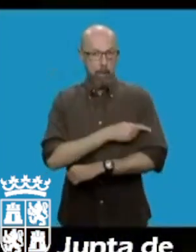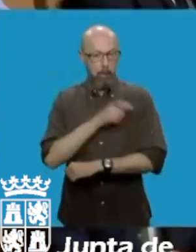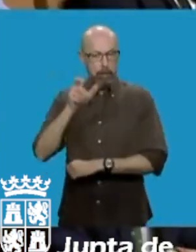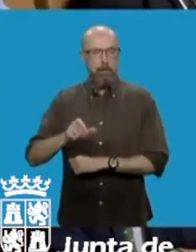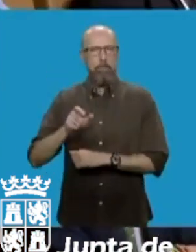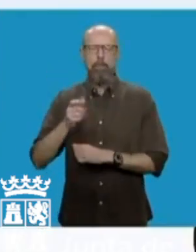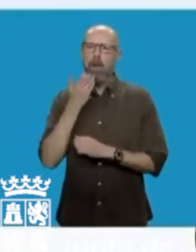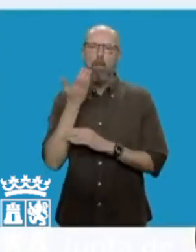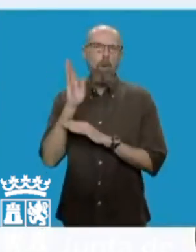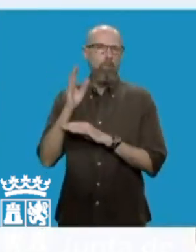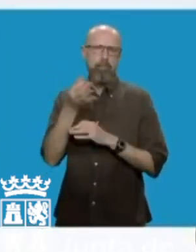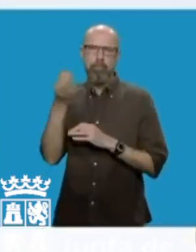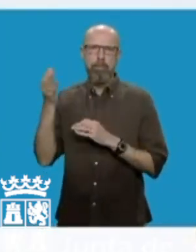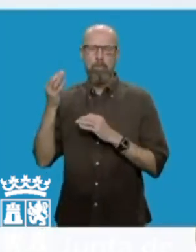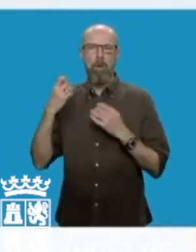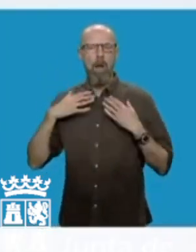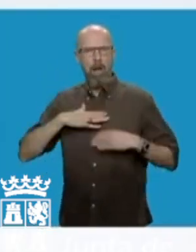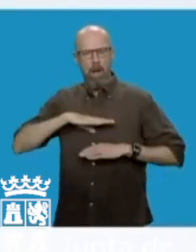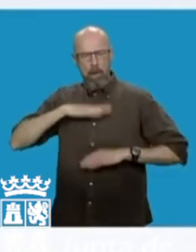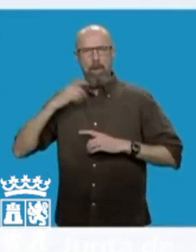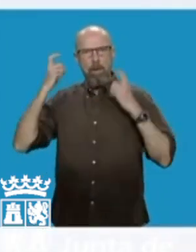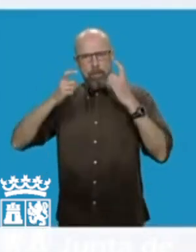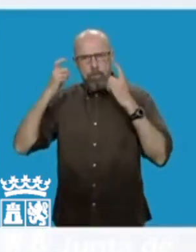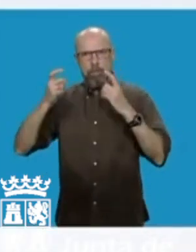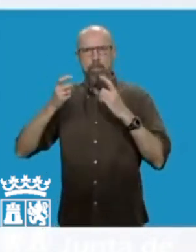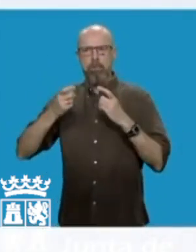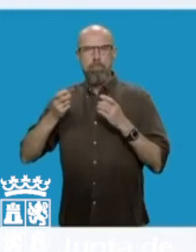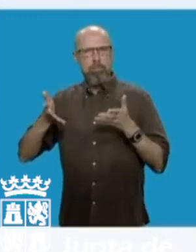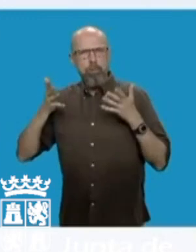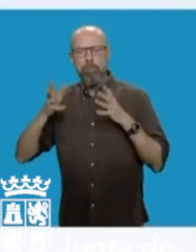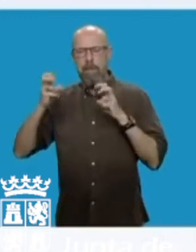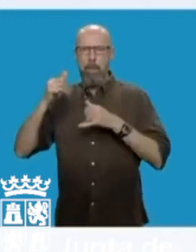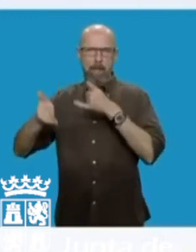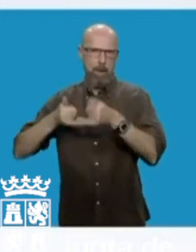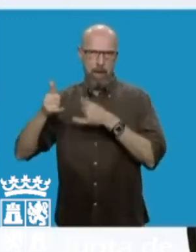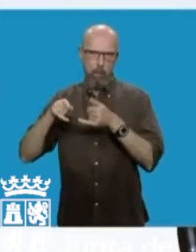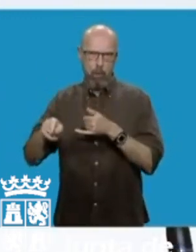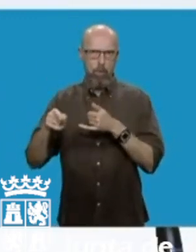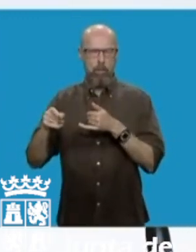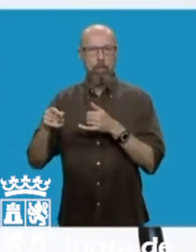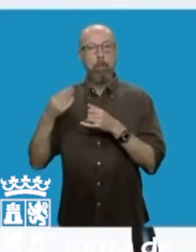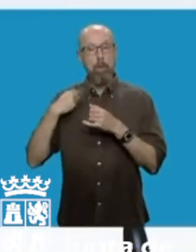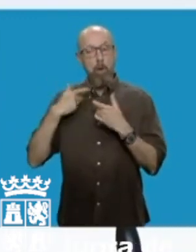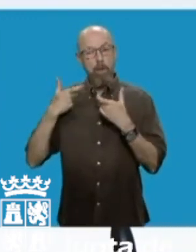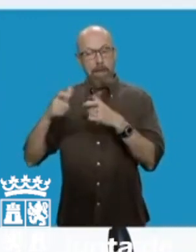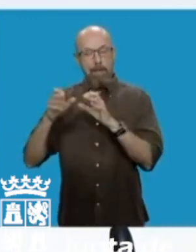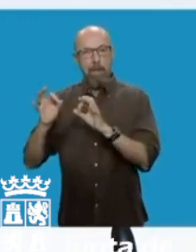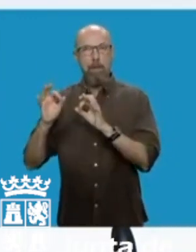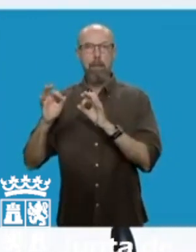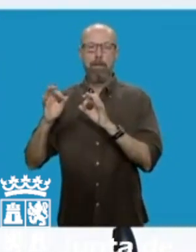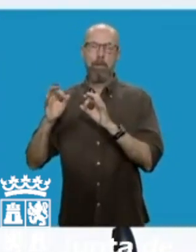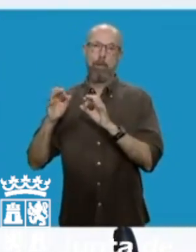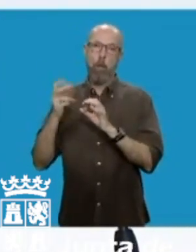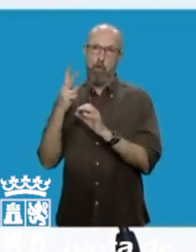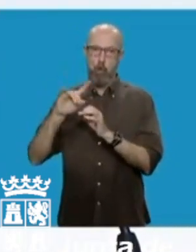Y de capacidad de superación, de ambición y de pasión por el deporte del pedal, el ciclismo, en concreto en la modalidad de tándem, lo